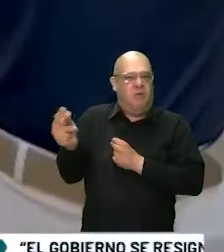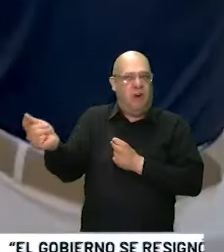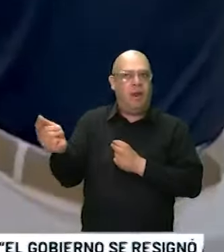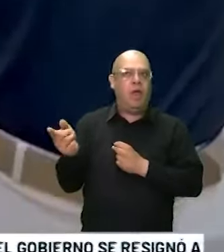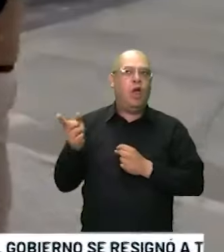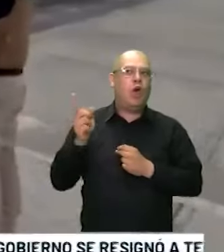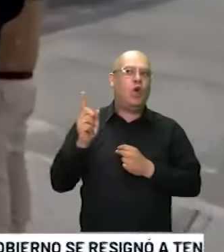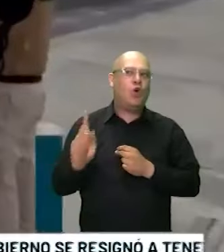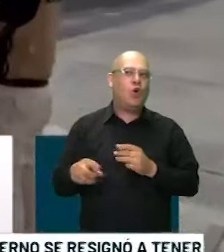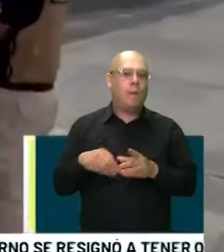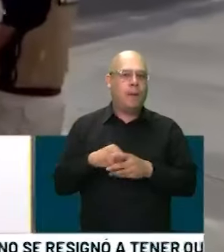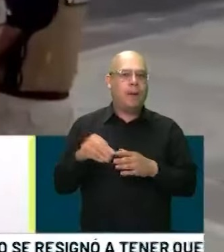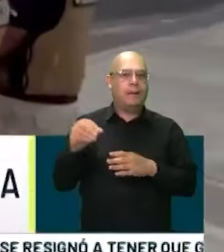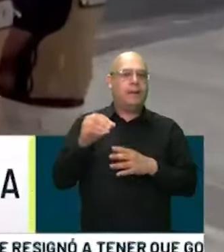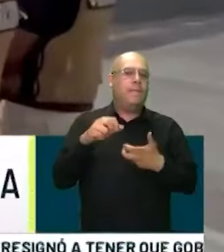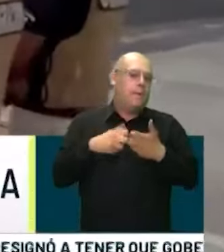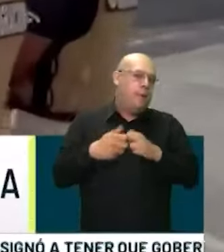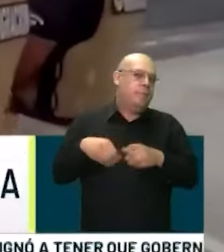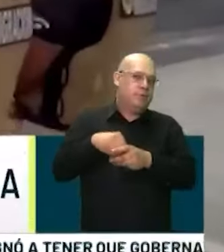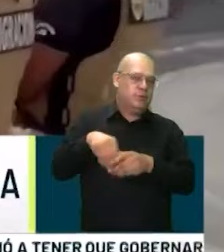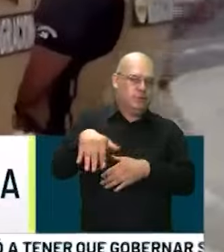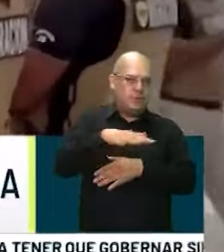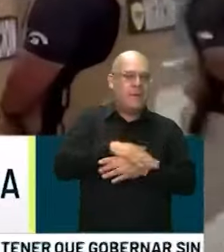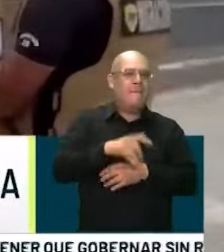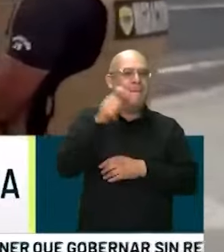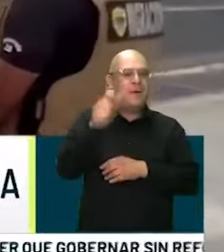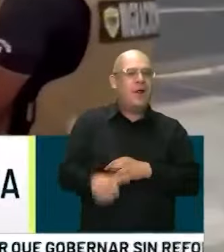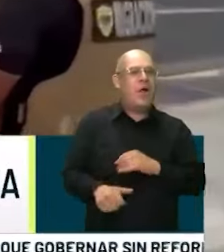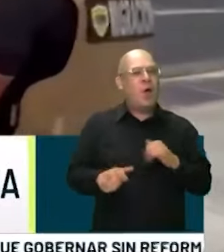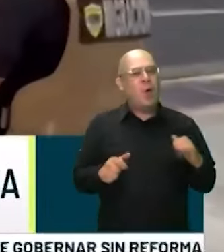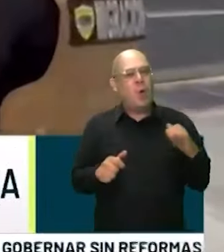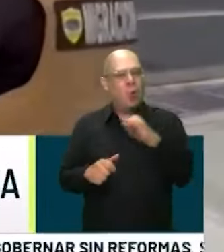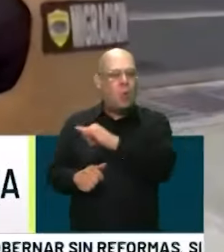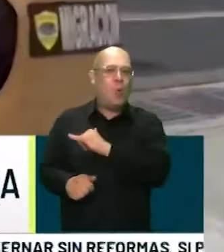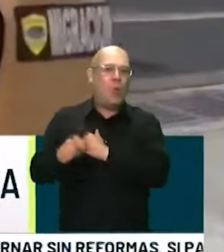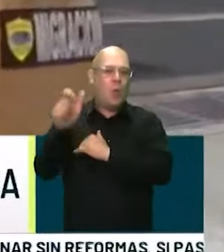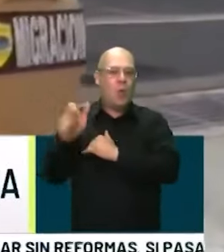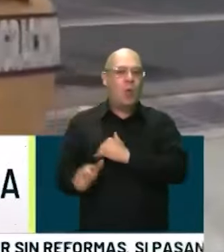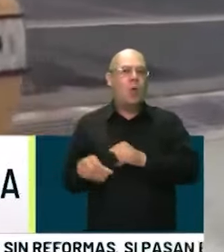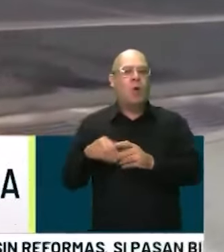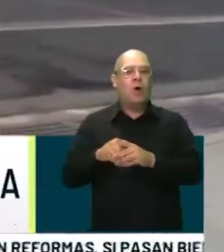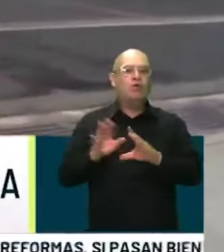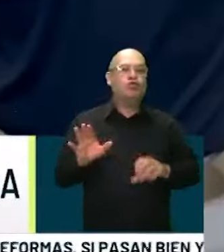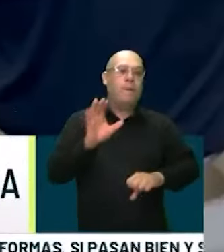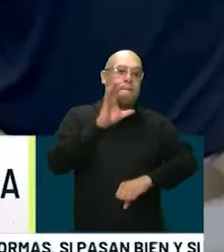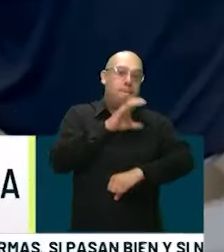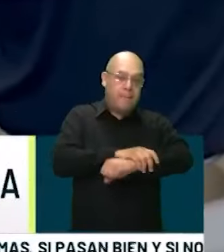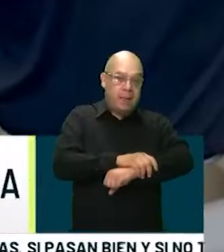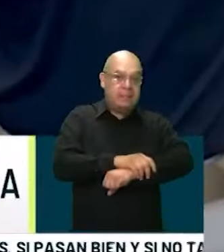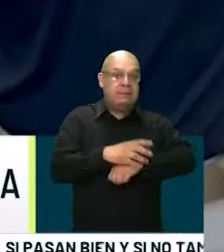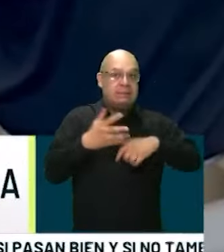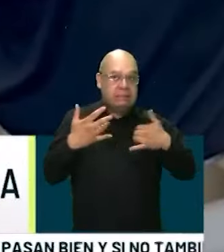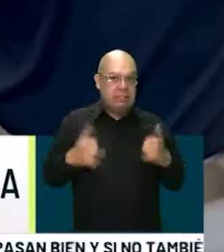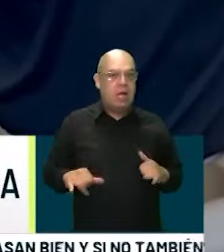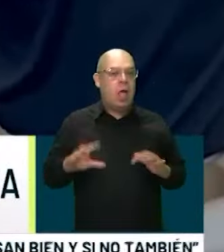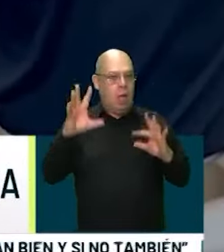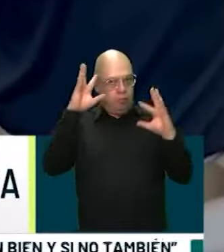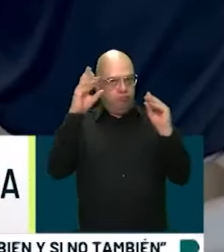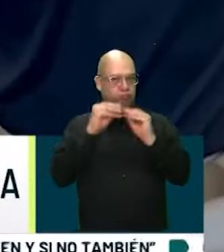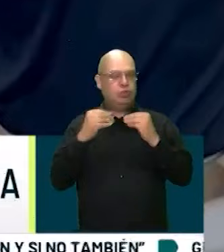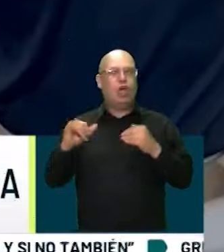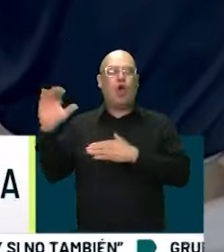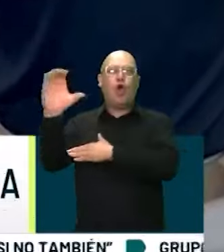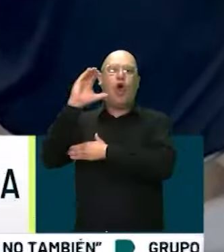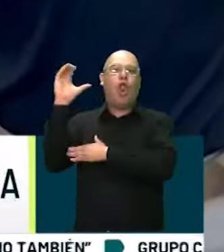seguridad colectiva una de las personas deportadas está siendo requerida tiene de captura y hemos coordinado con las autoridades colombianas en